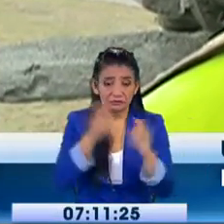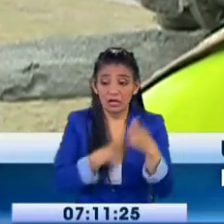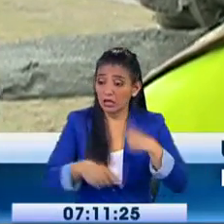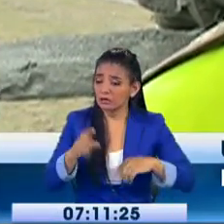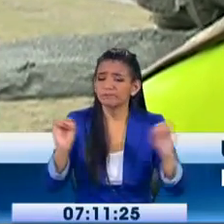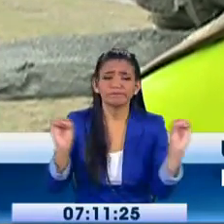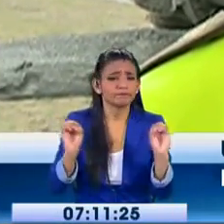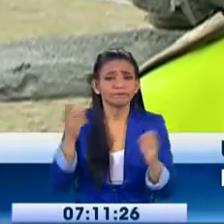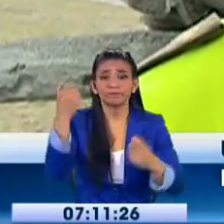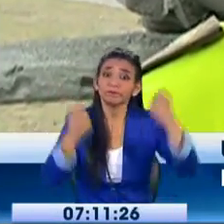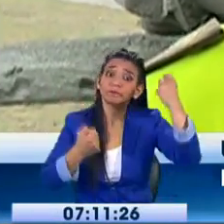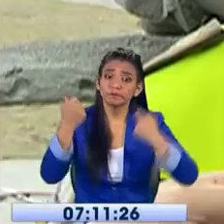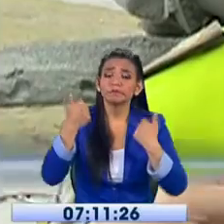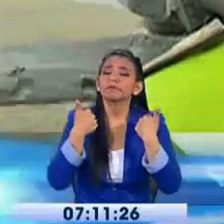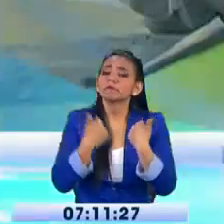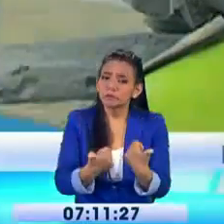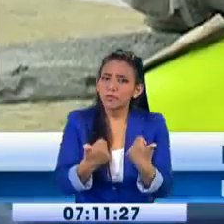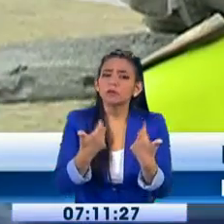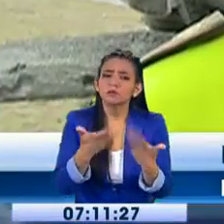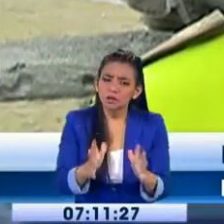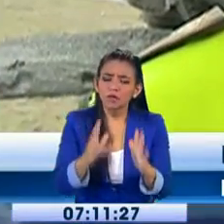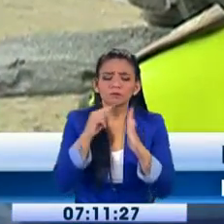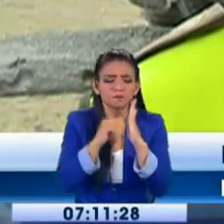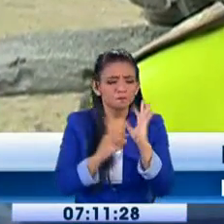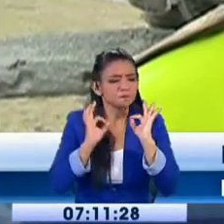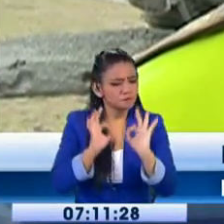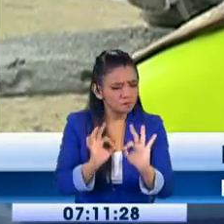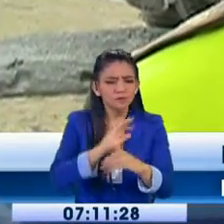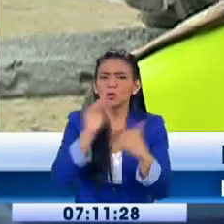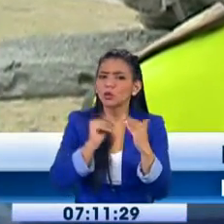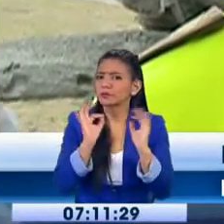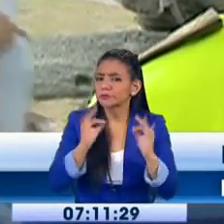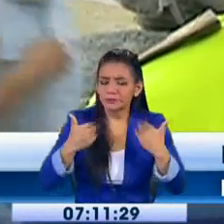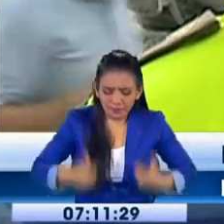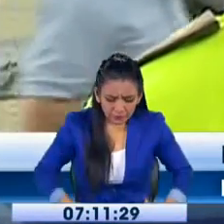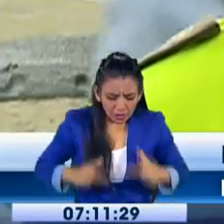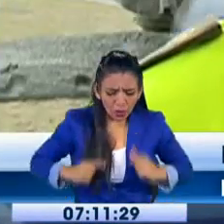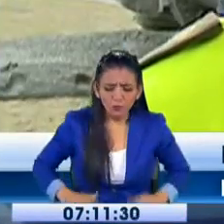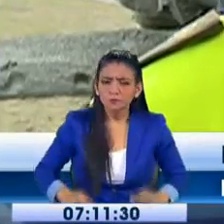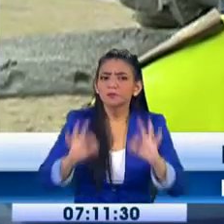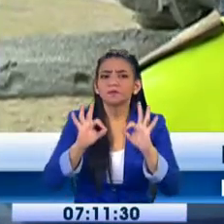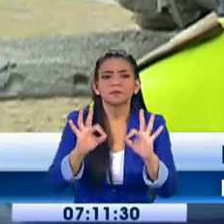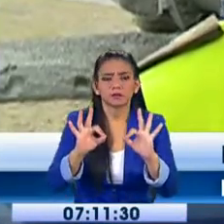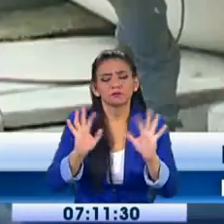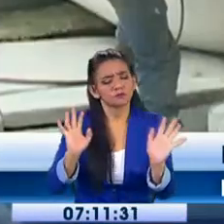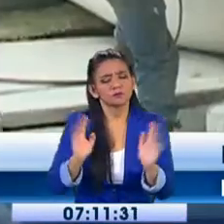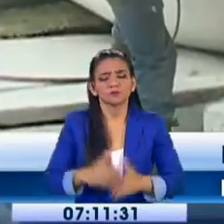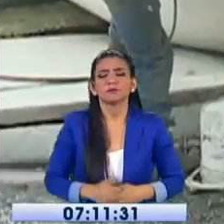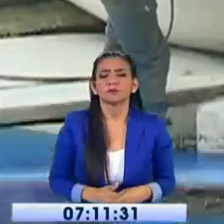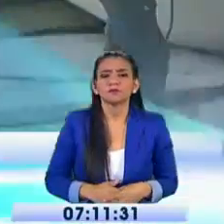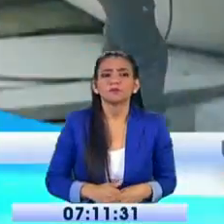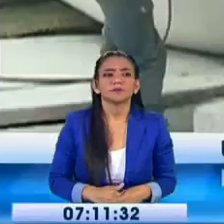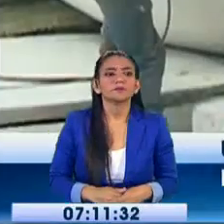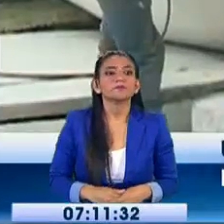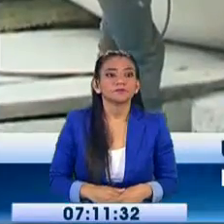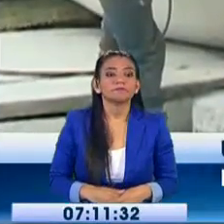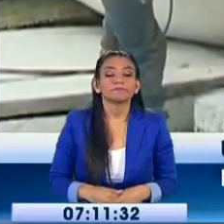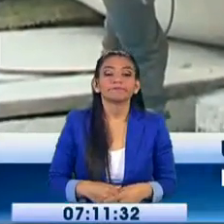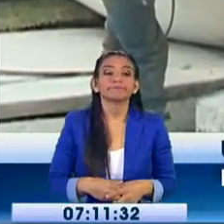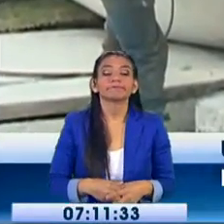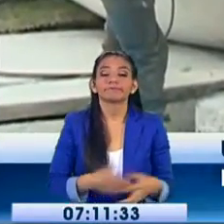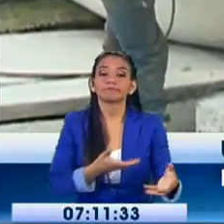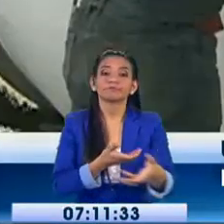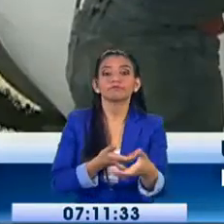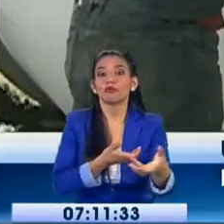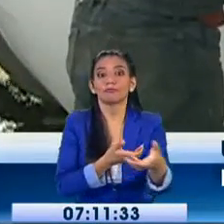se encuentran bien, tienen con sus puntos reglamentarios, de igual forma su condición es normal. Hasta el lugar llegaron miembros del